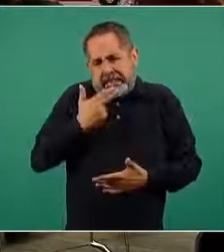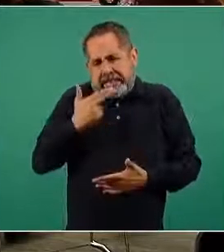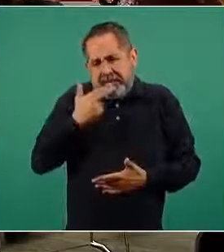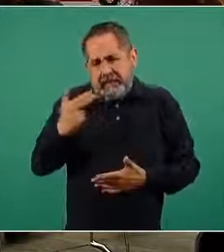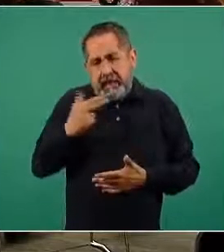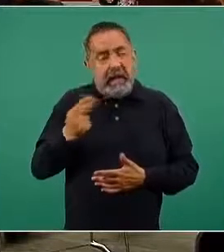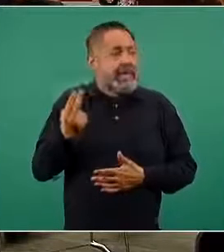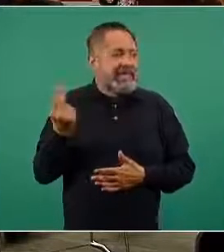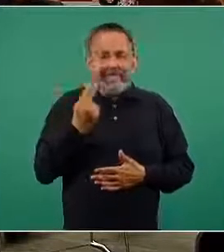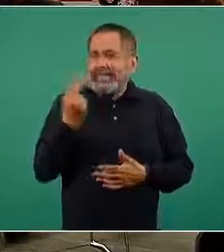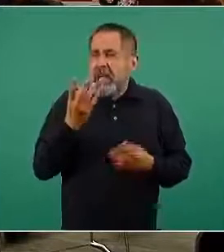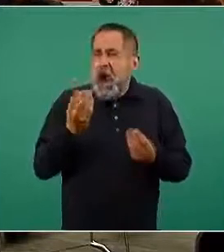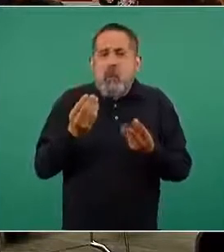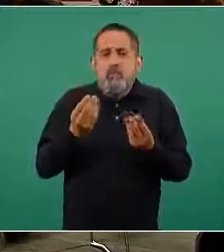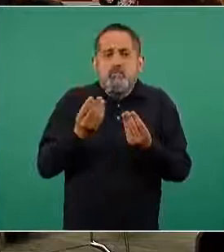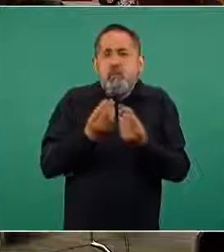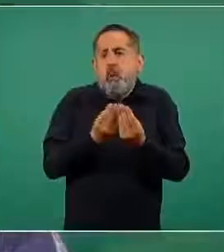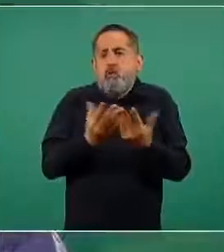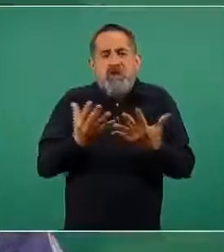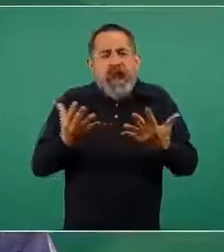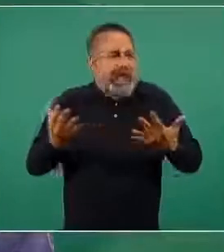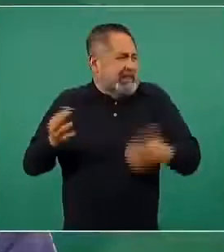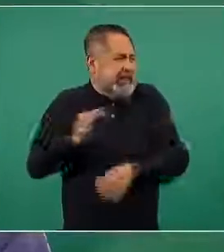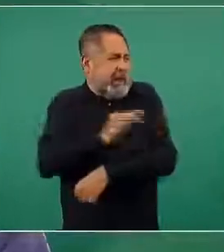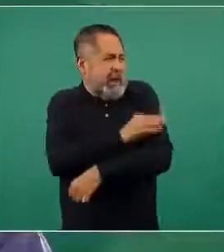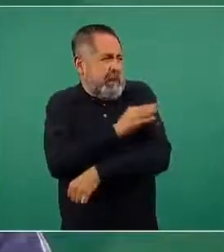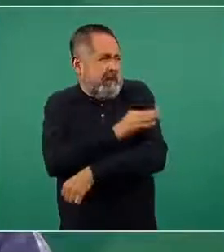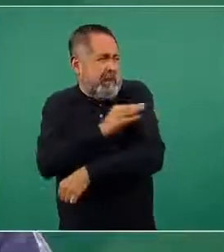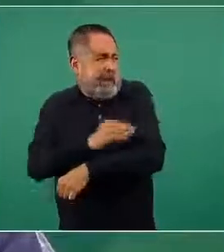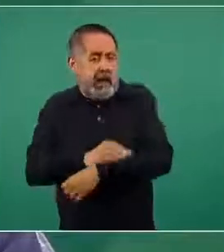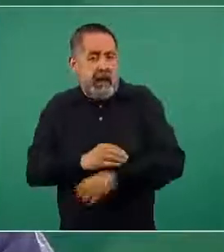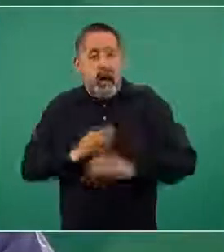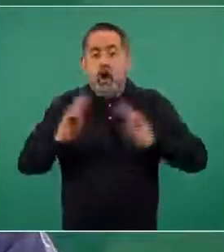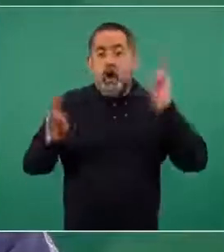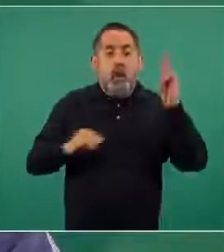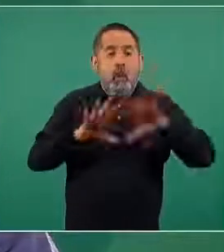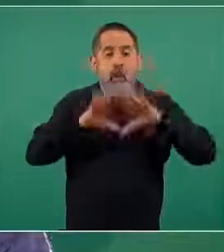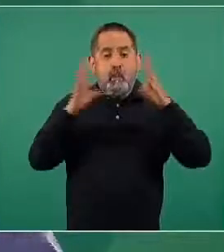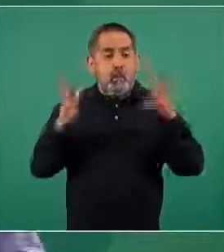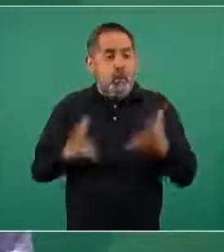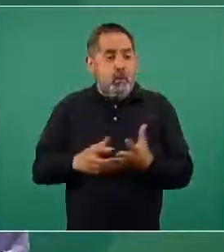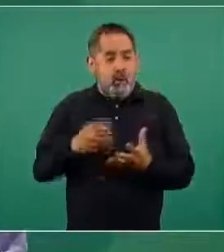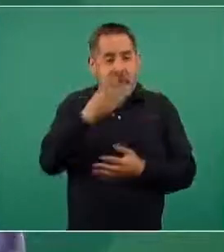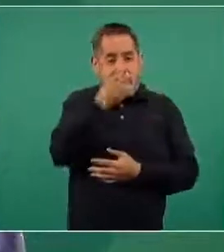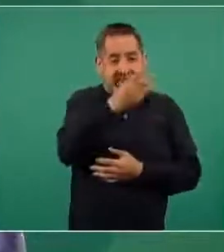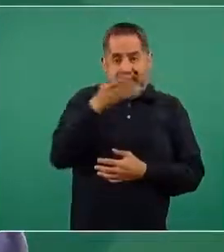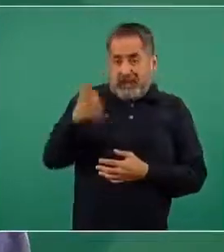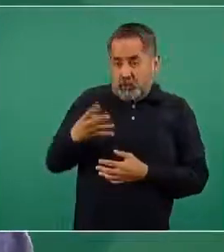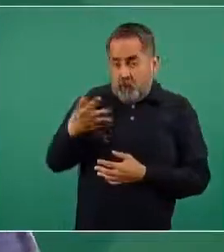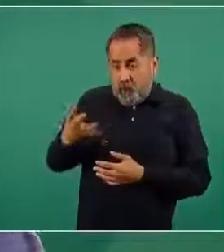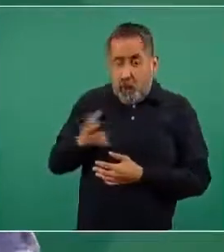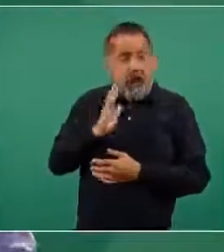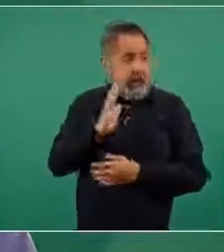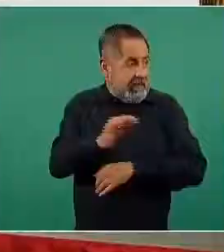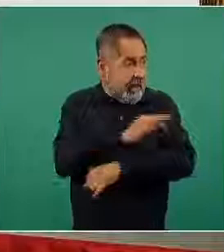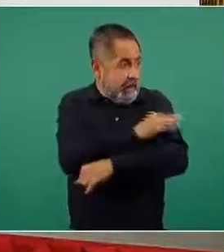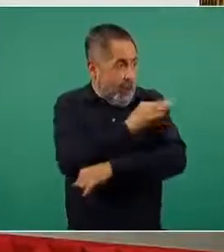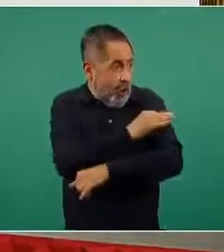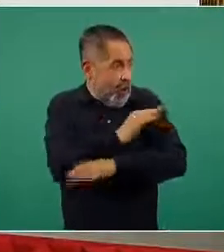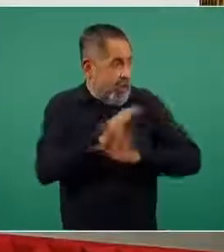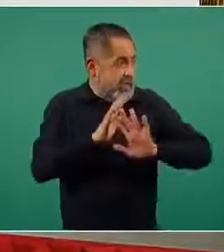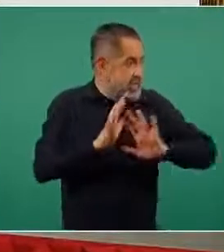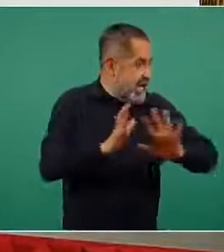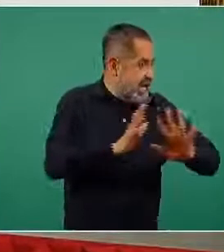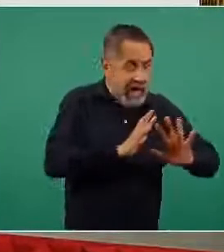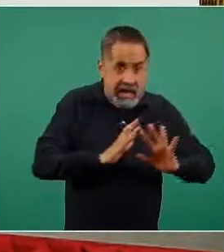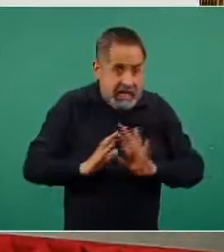porcentaje muy amplio, muy alto de personas vacunadas. 3/4 partes de la población tienen que estar vacunadas para